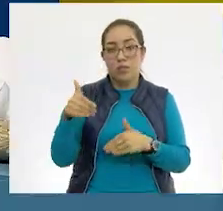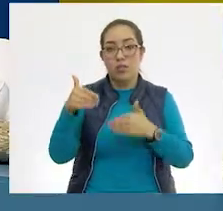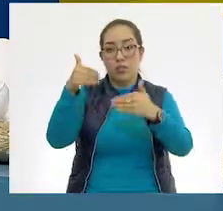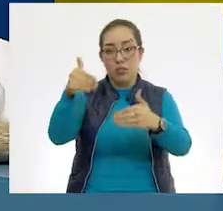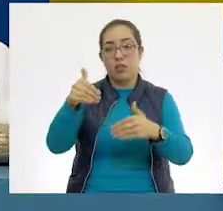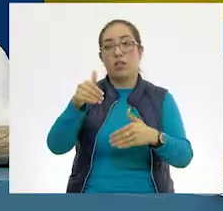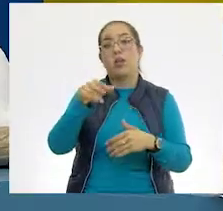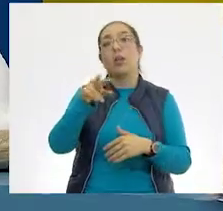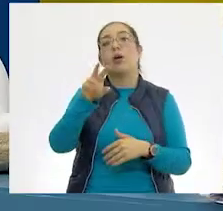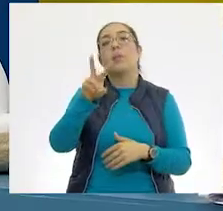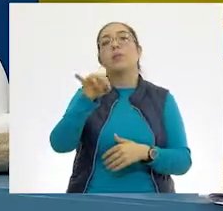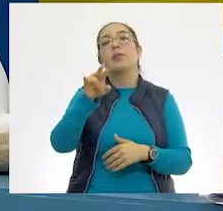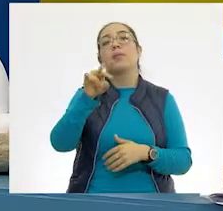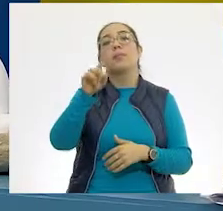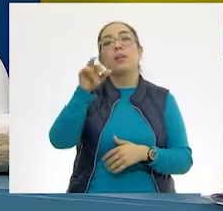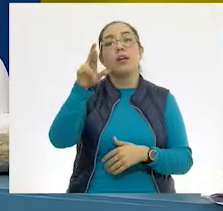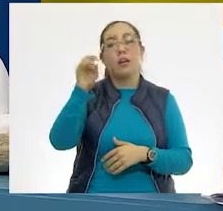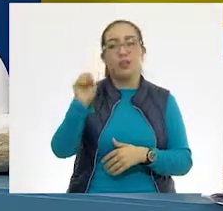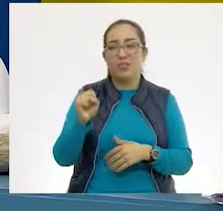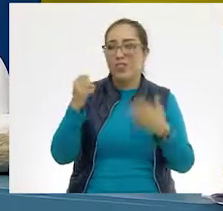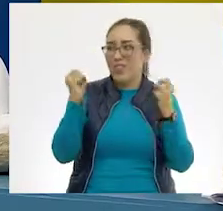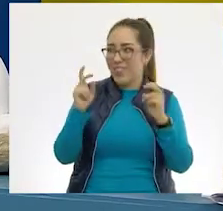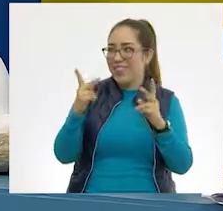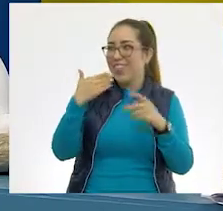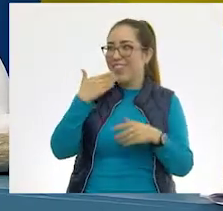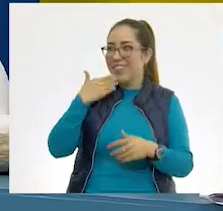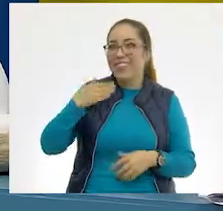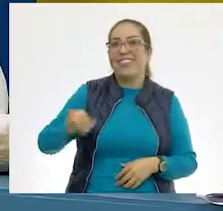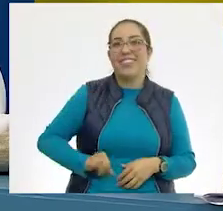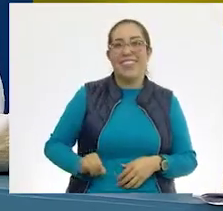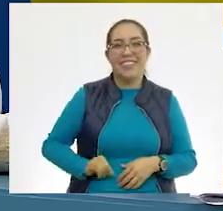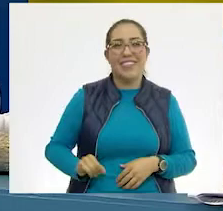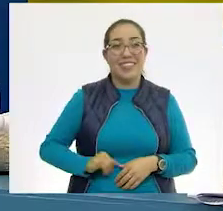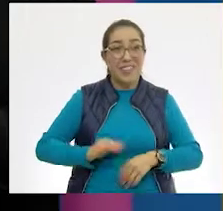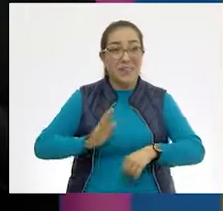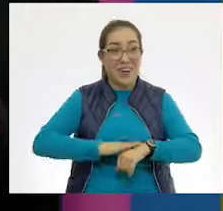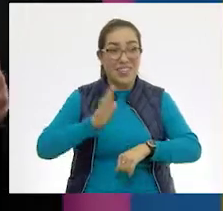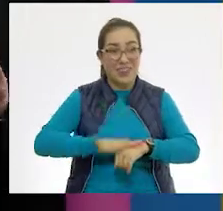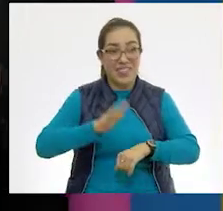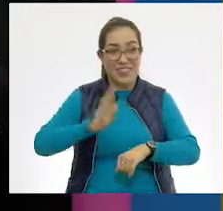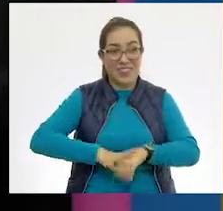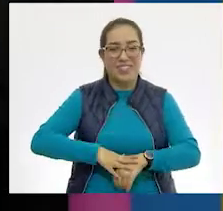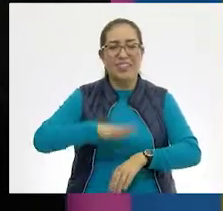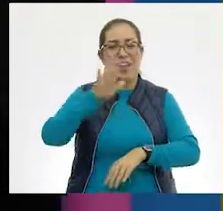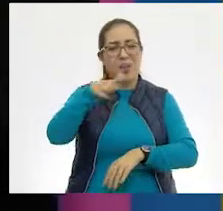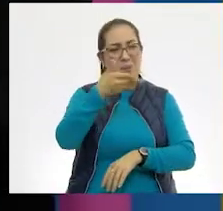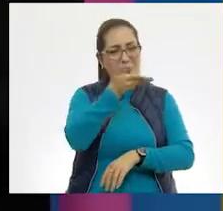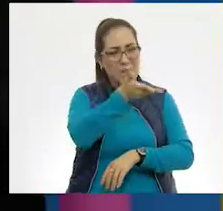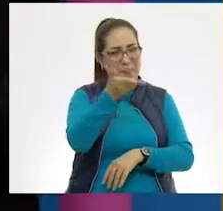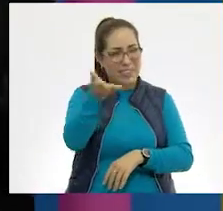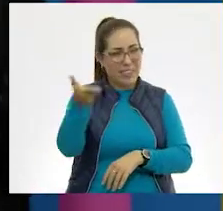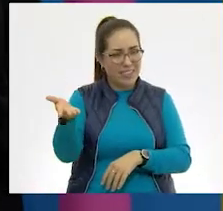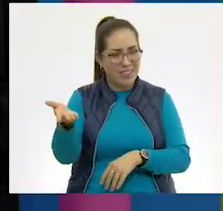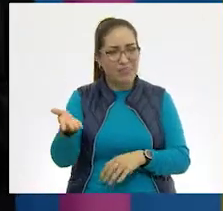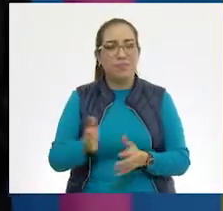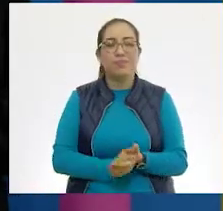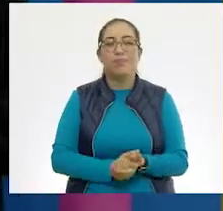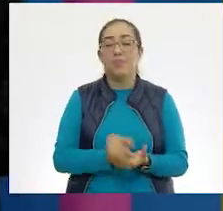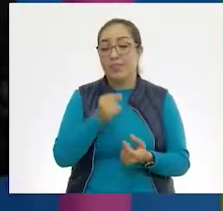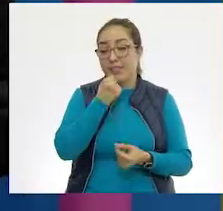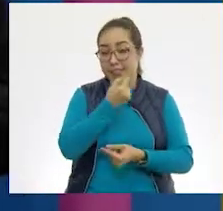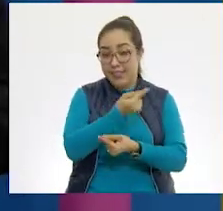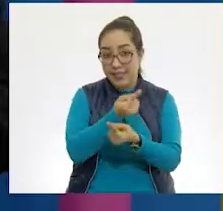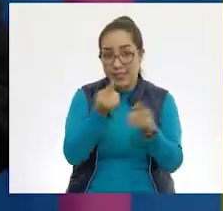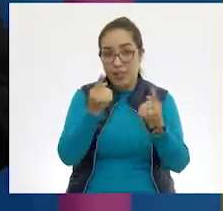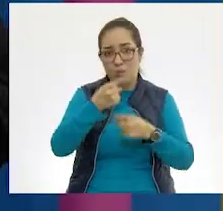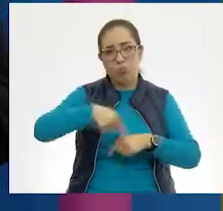bien, perfecto, maestro. Pues se está poniendo cada vez más interesante. Les voy a pedir a Alfonso y a las niñas y